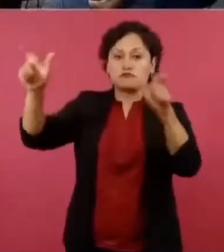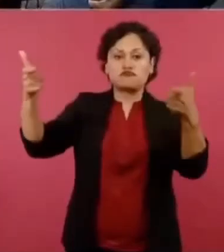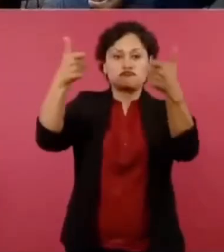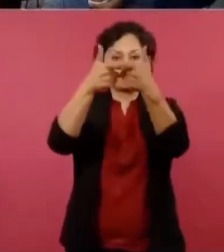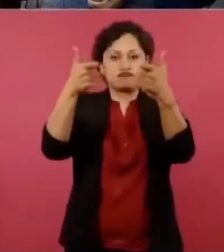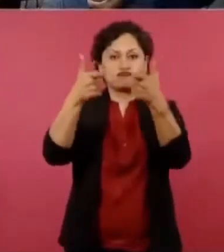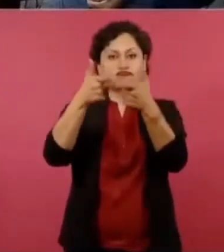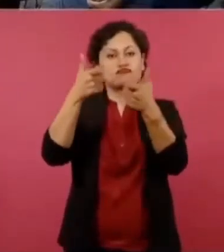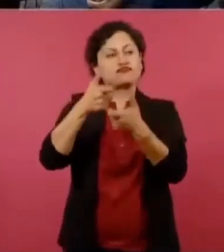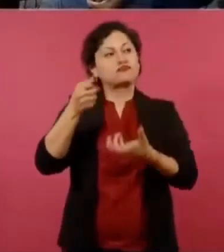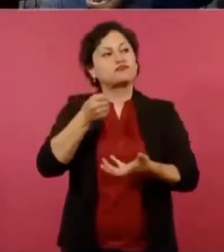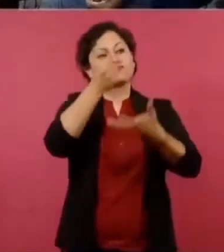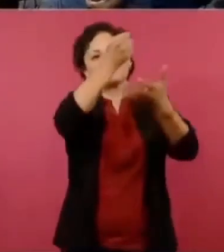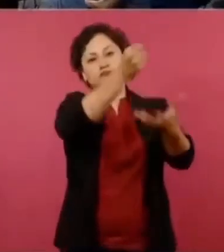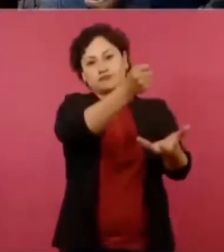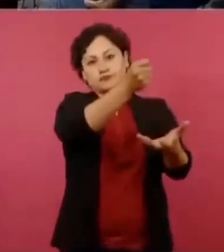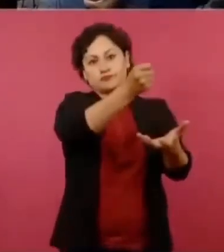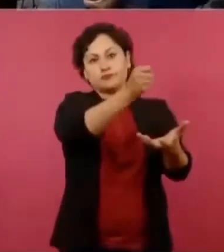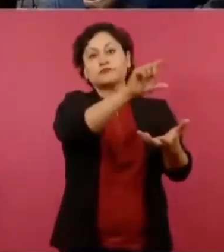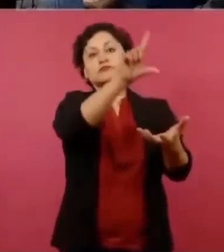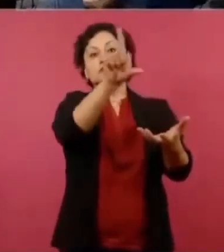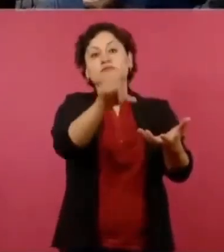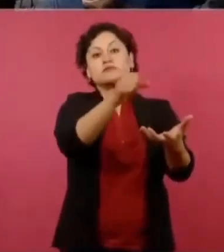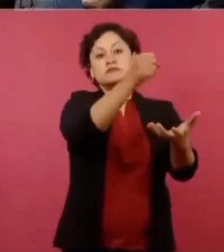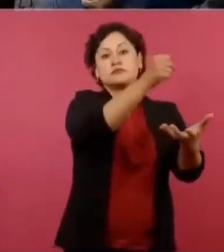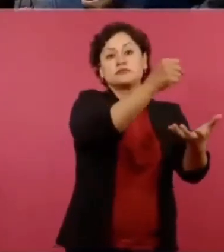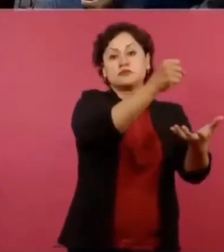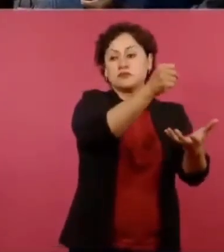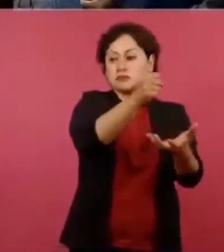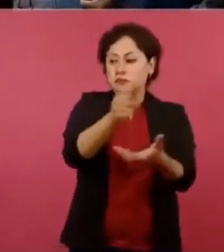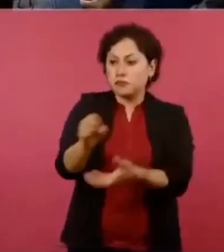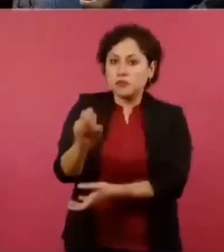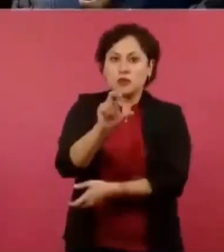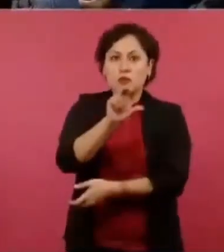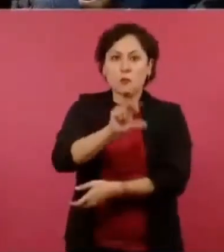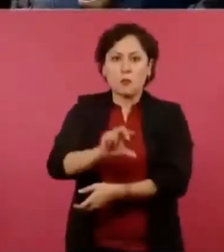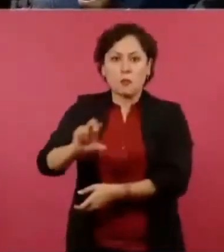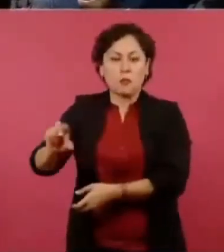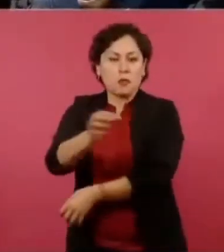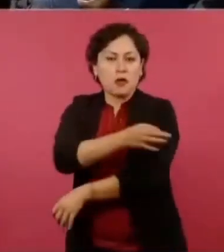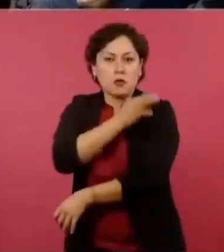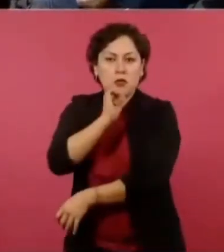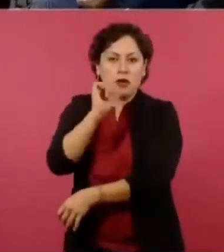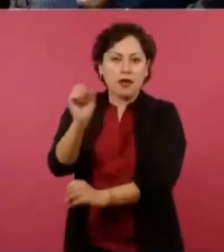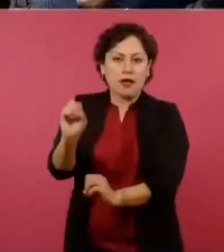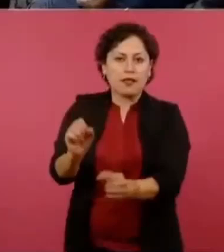y luego no entregaban las vacunas.